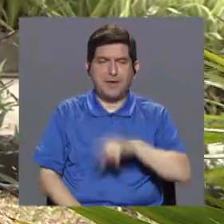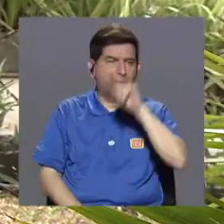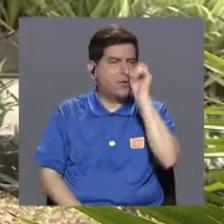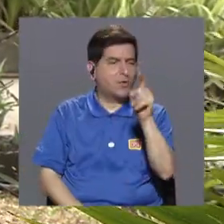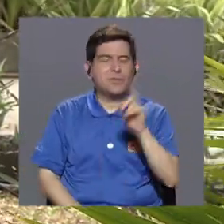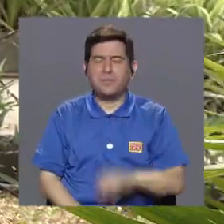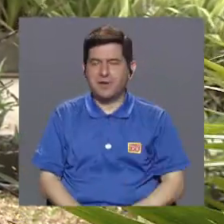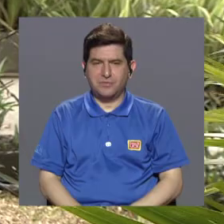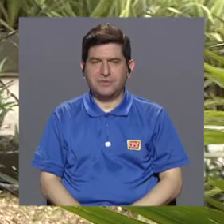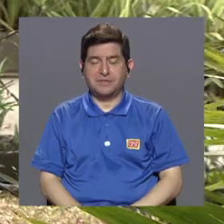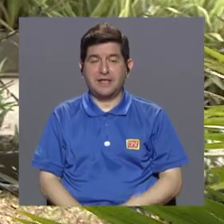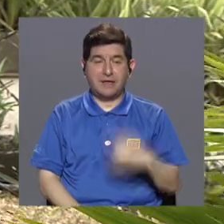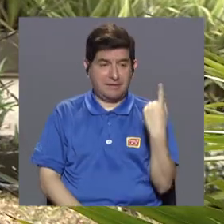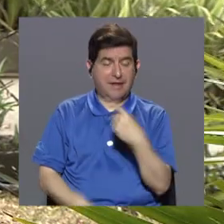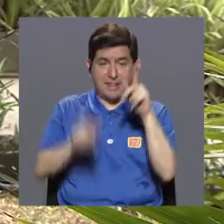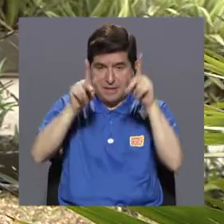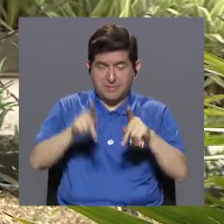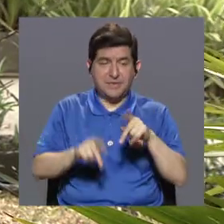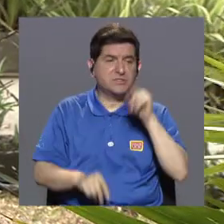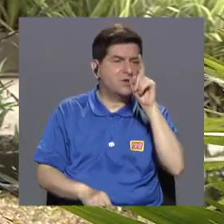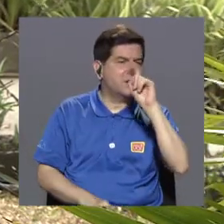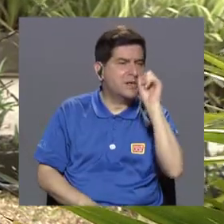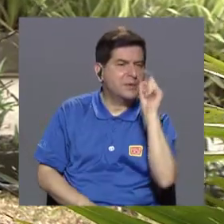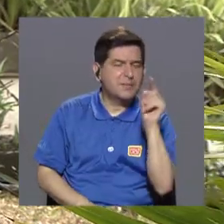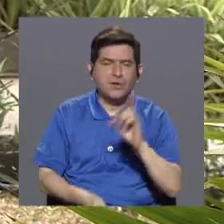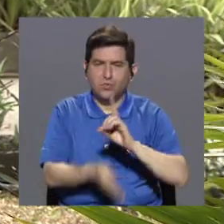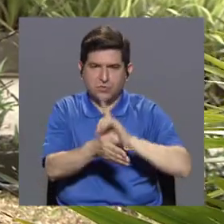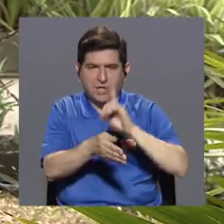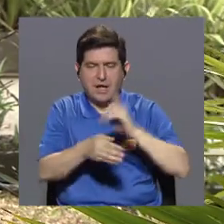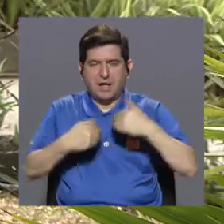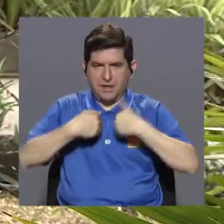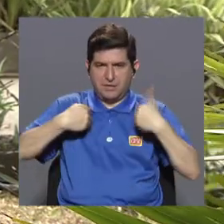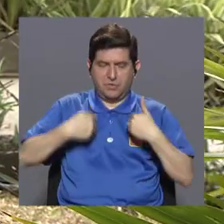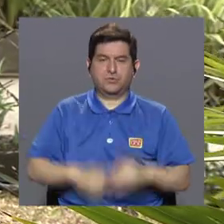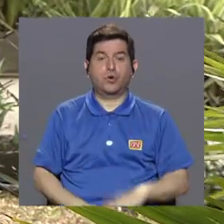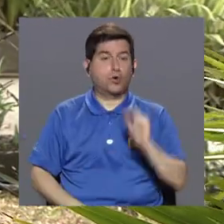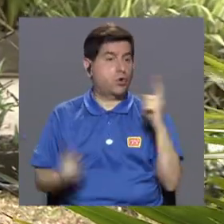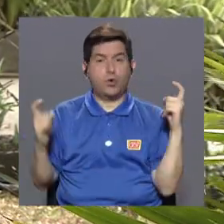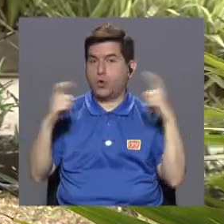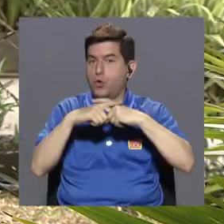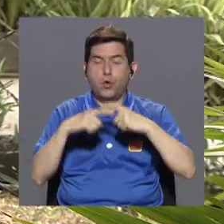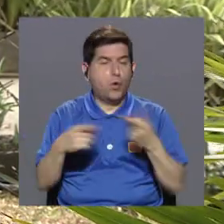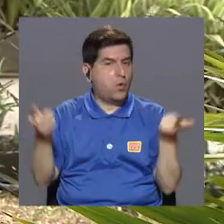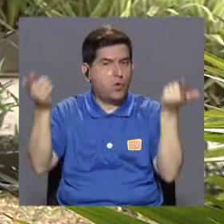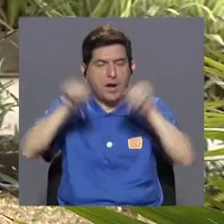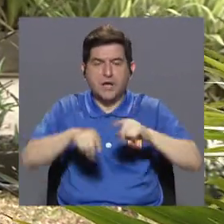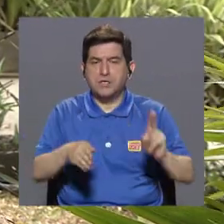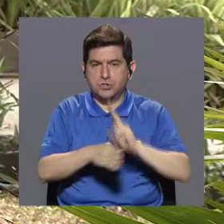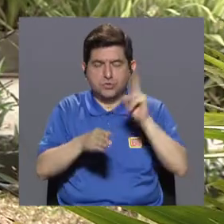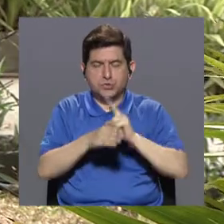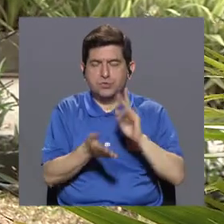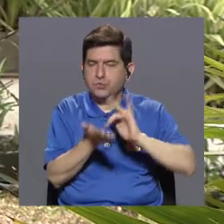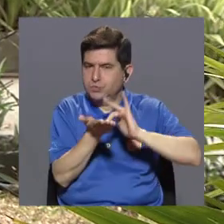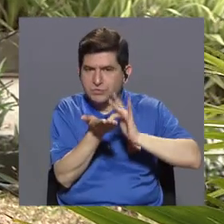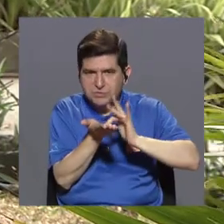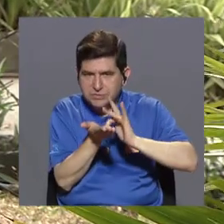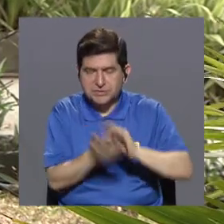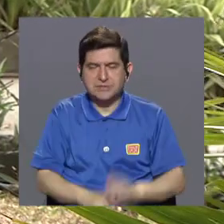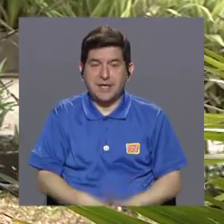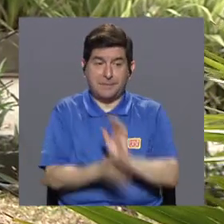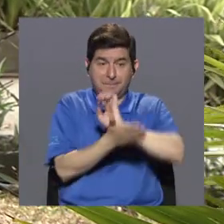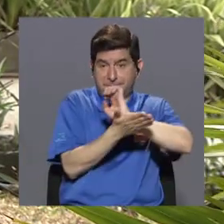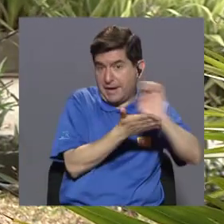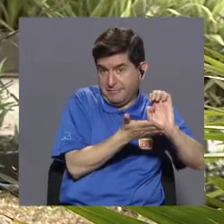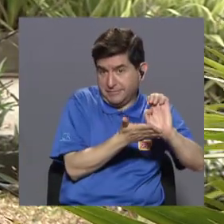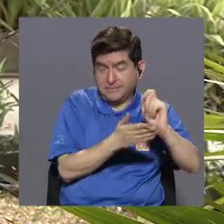mejor consultarlo con el veterinario para no complicar, ¿verdad?, el caso si estamos usando un medicamento